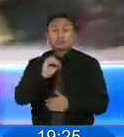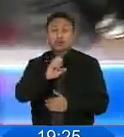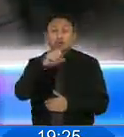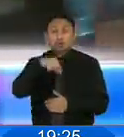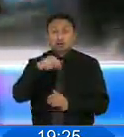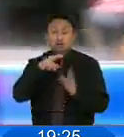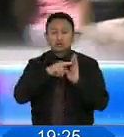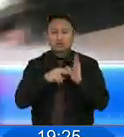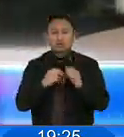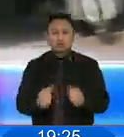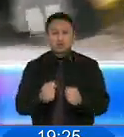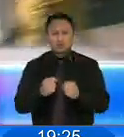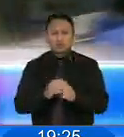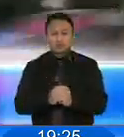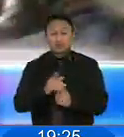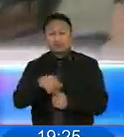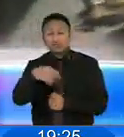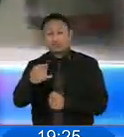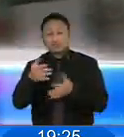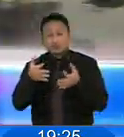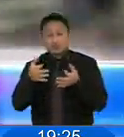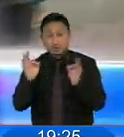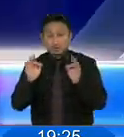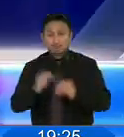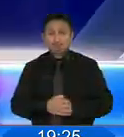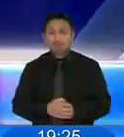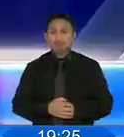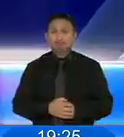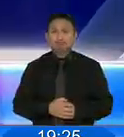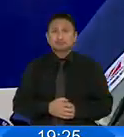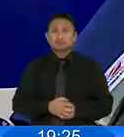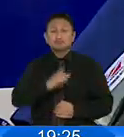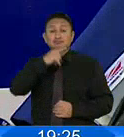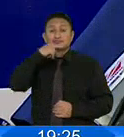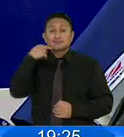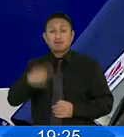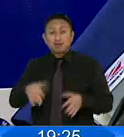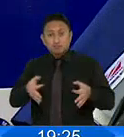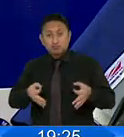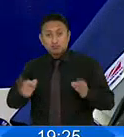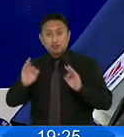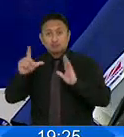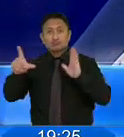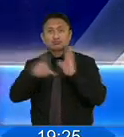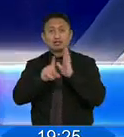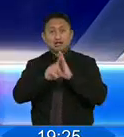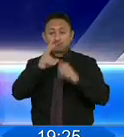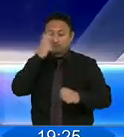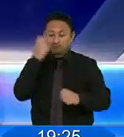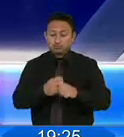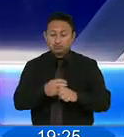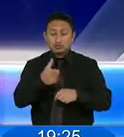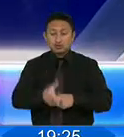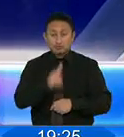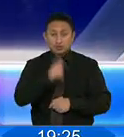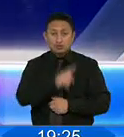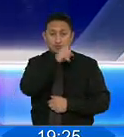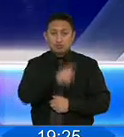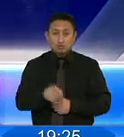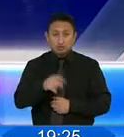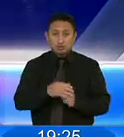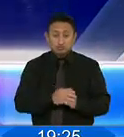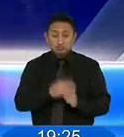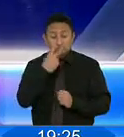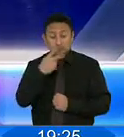severas en los días de asueto por carnaval. En el feriado tiene que haber una ley estricta, una ley seca estricta, porque hemos visto que el consumo